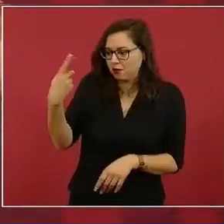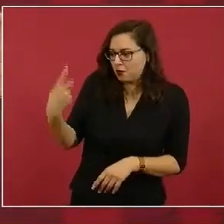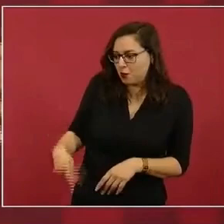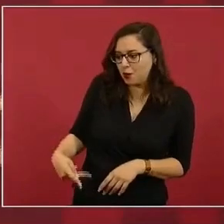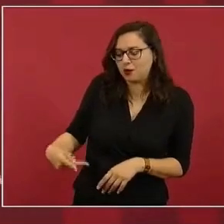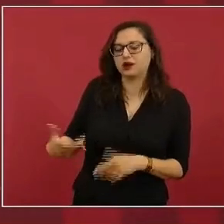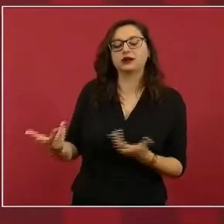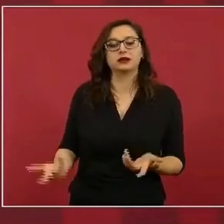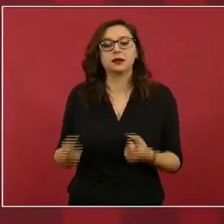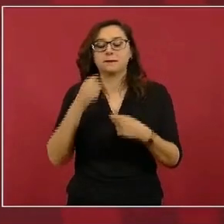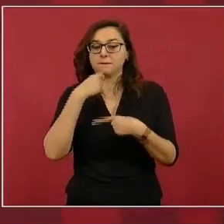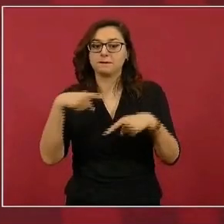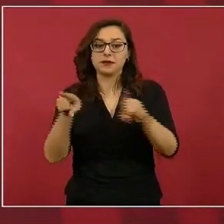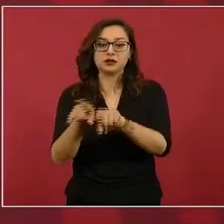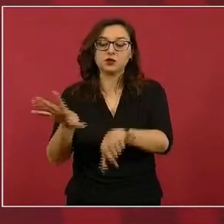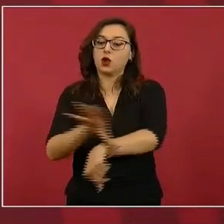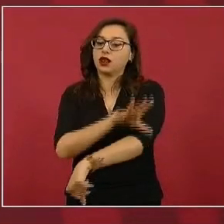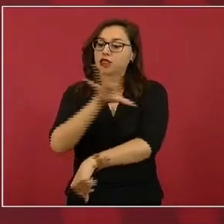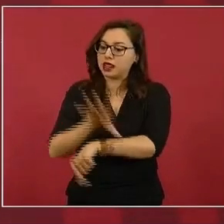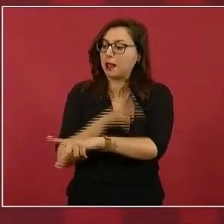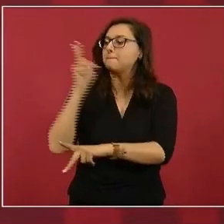Lo mismo la industria eléctrica,